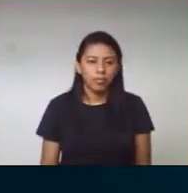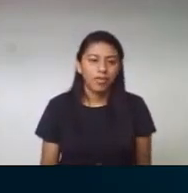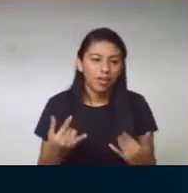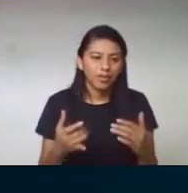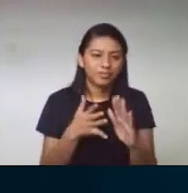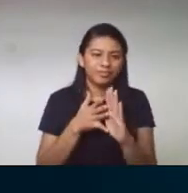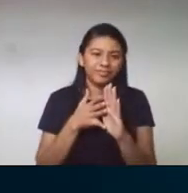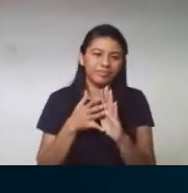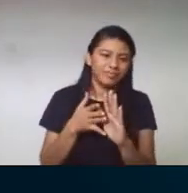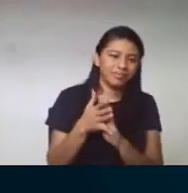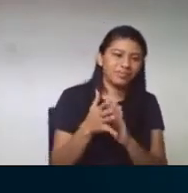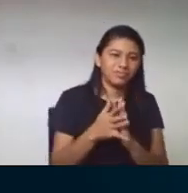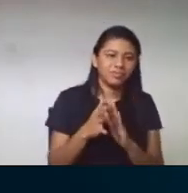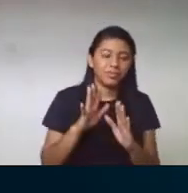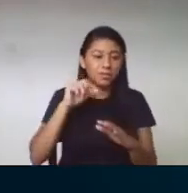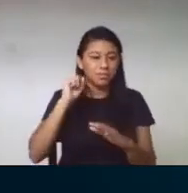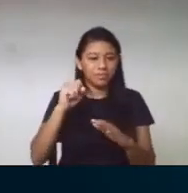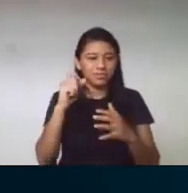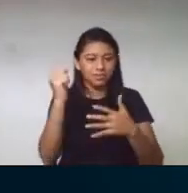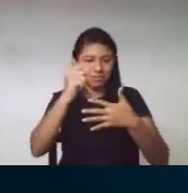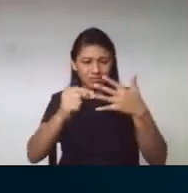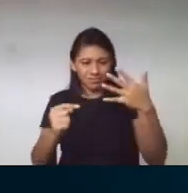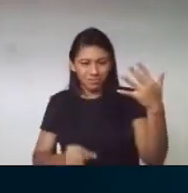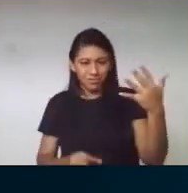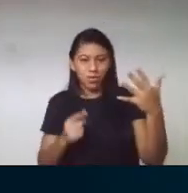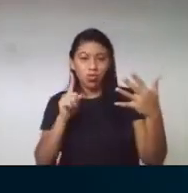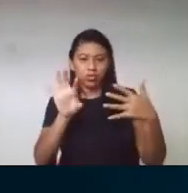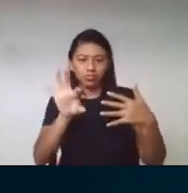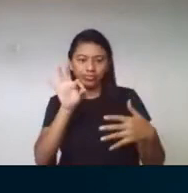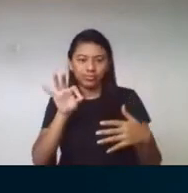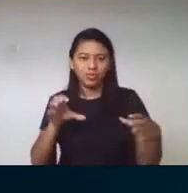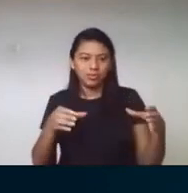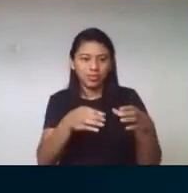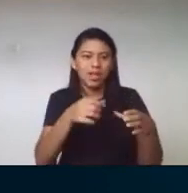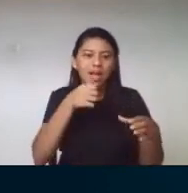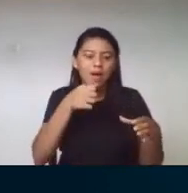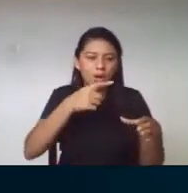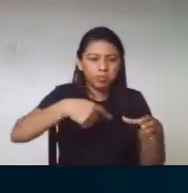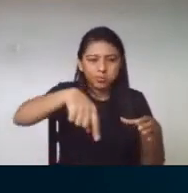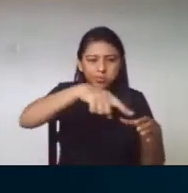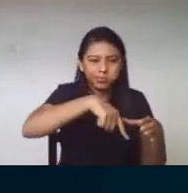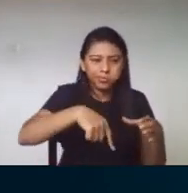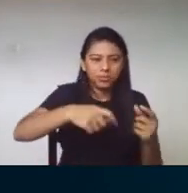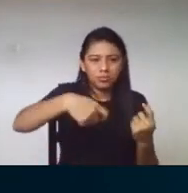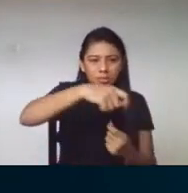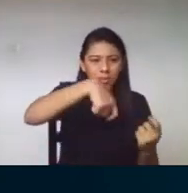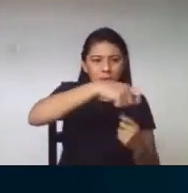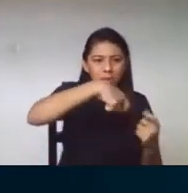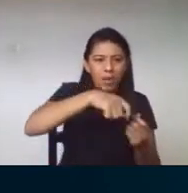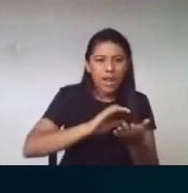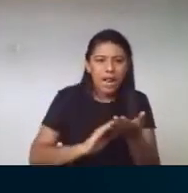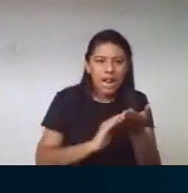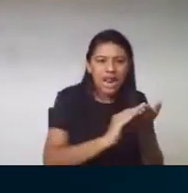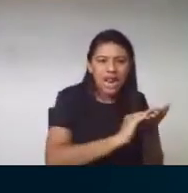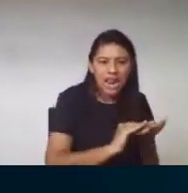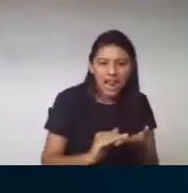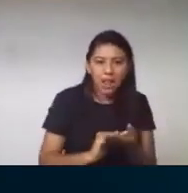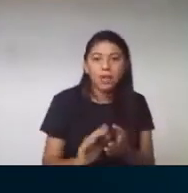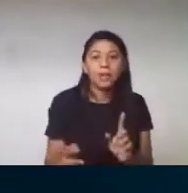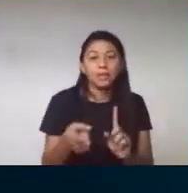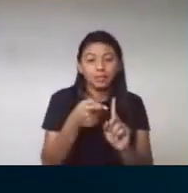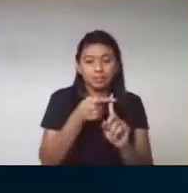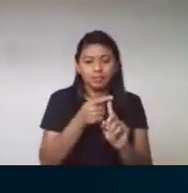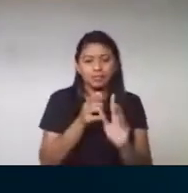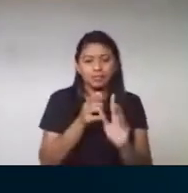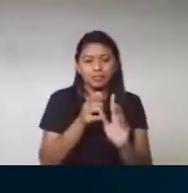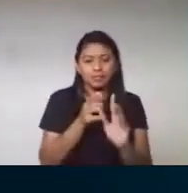y específicamente aquí en Colombia. Voy a comenzar hablando sobre la oferta del recurso hídrico y por qué es importante manejar bien